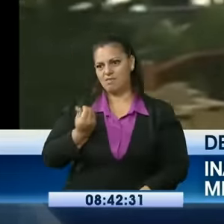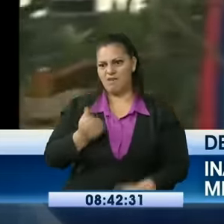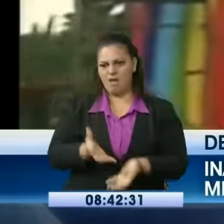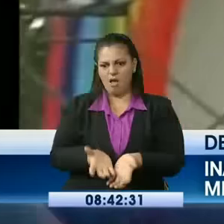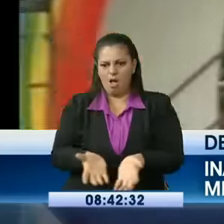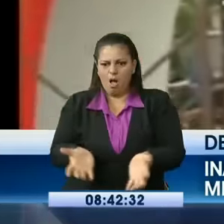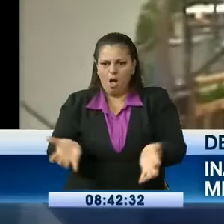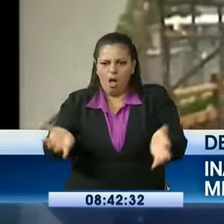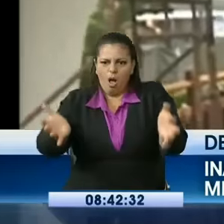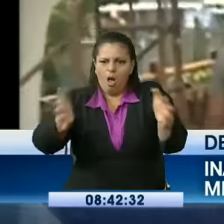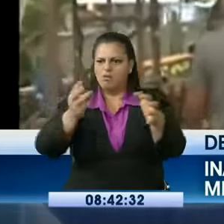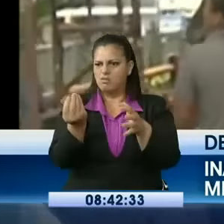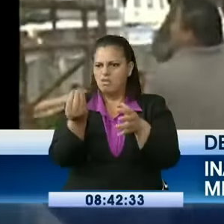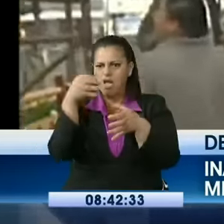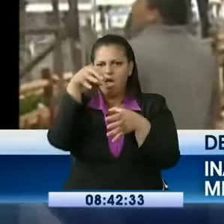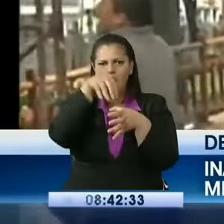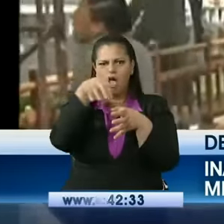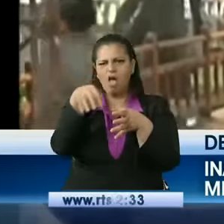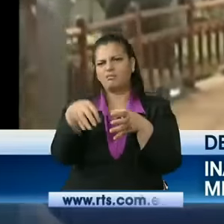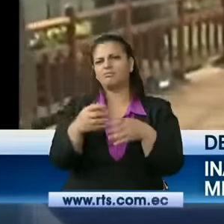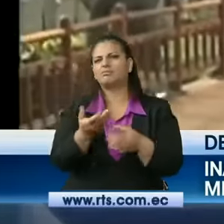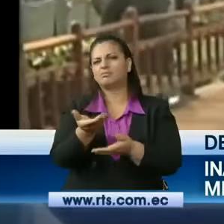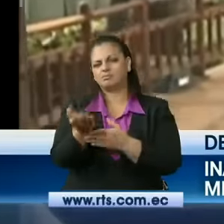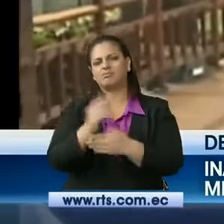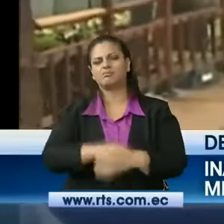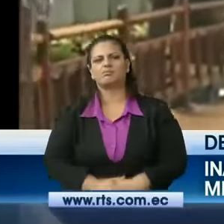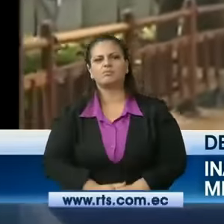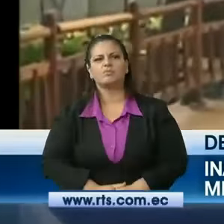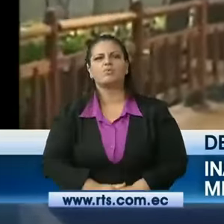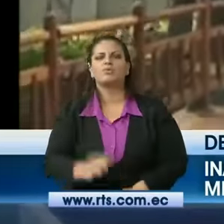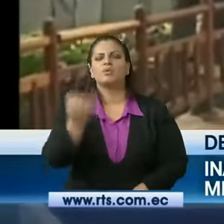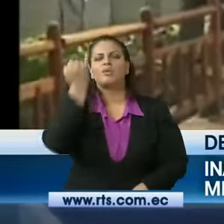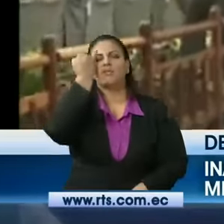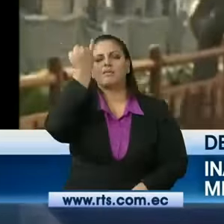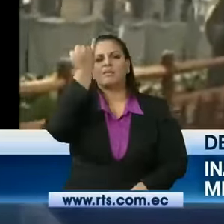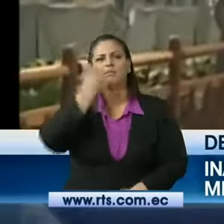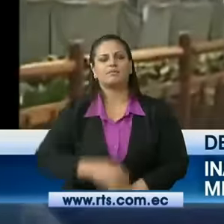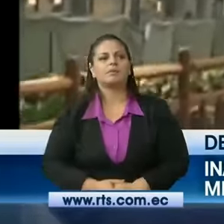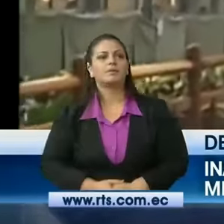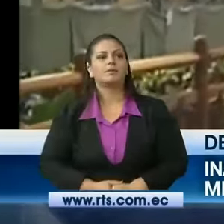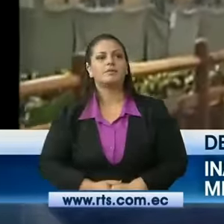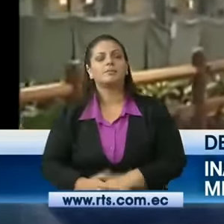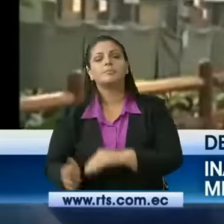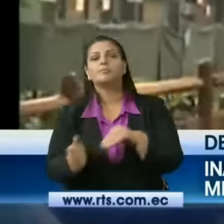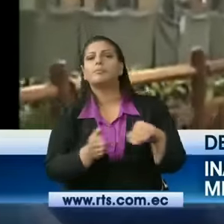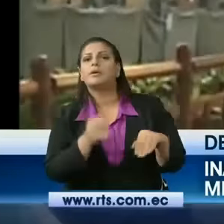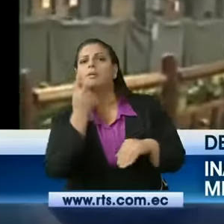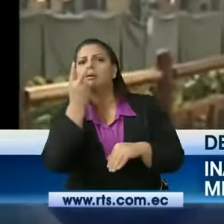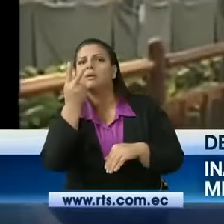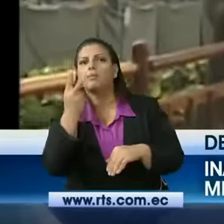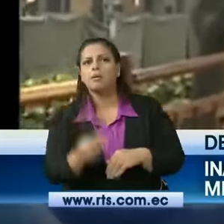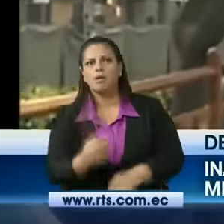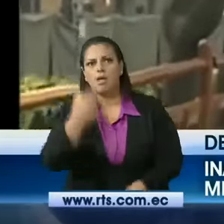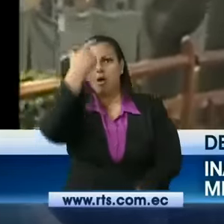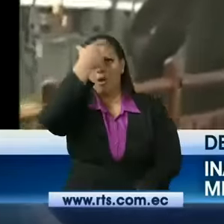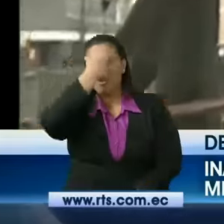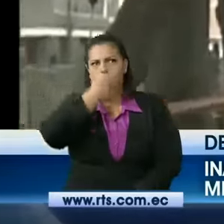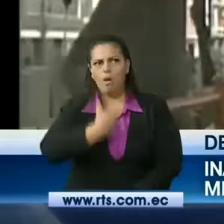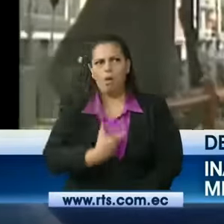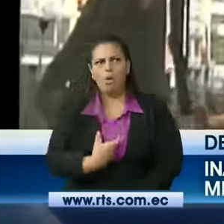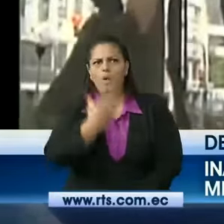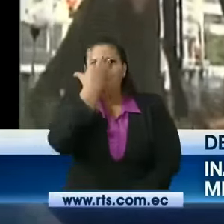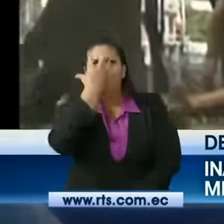a este hombre lobo que está allá. El hombre lobo, ahí lo vamos a ver en este momento. Sí, y una luna, una especie de